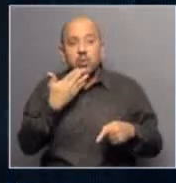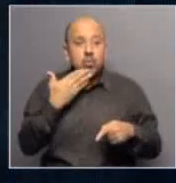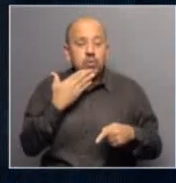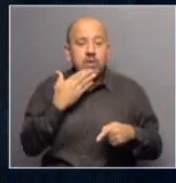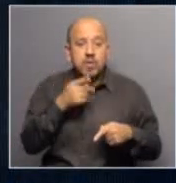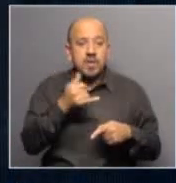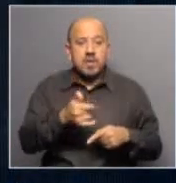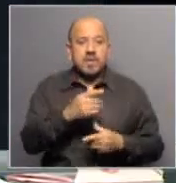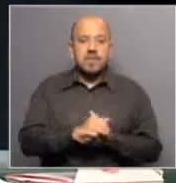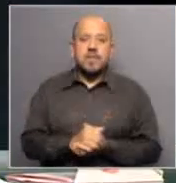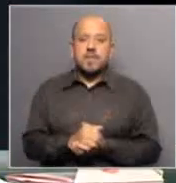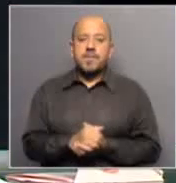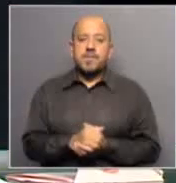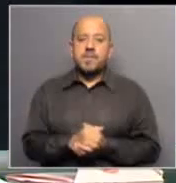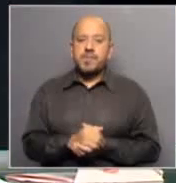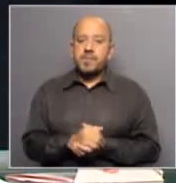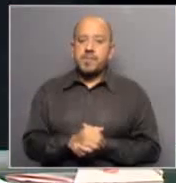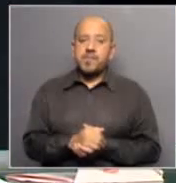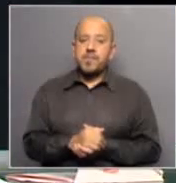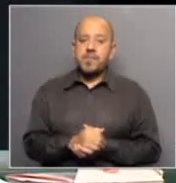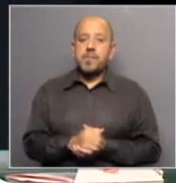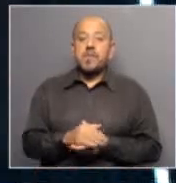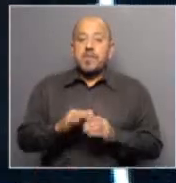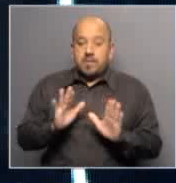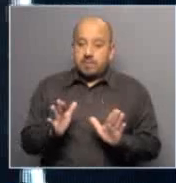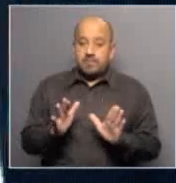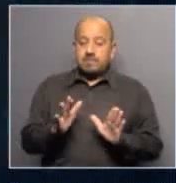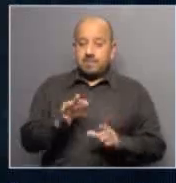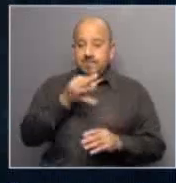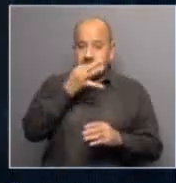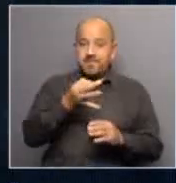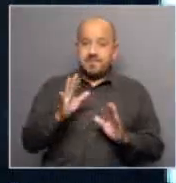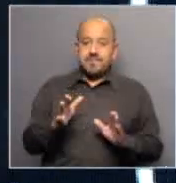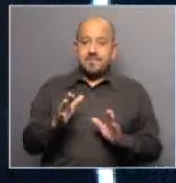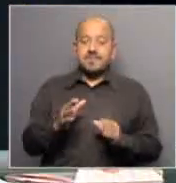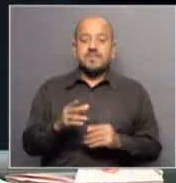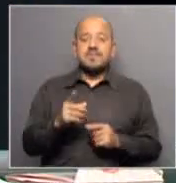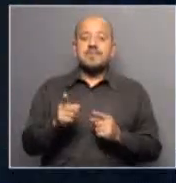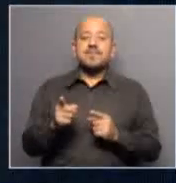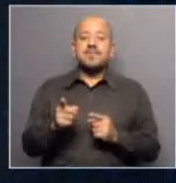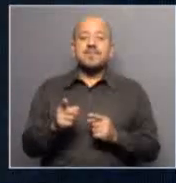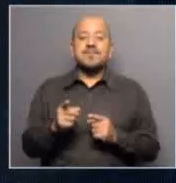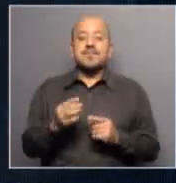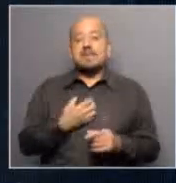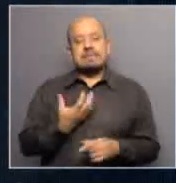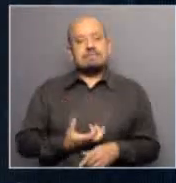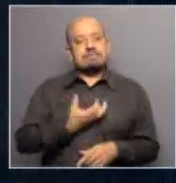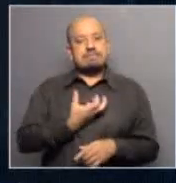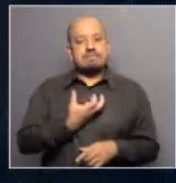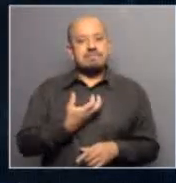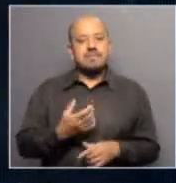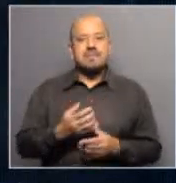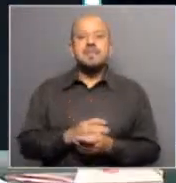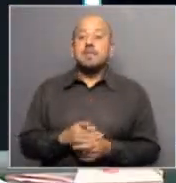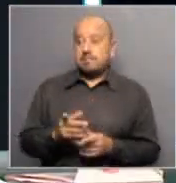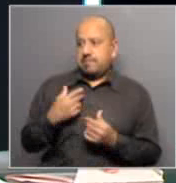lo que hay que hacer. Bueno, tenía cosas para decir, Milton, eso quedó claro. Sí. Denise. Yo me caliento un poco. No, está bien,